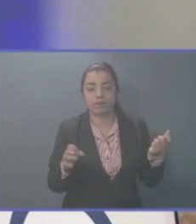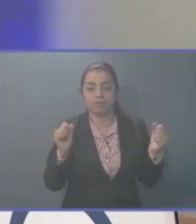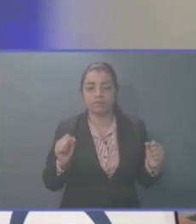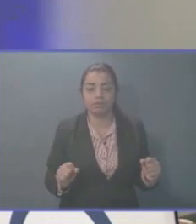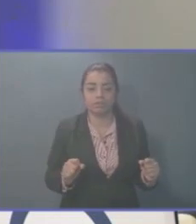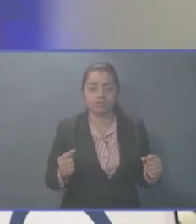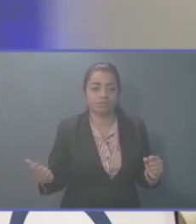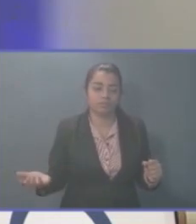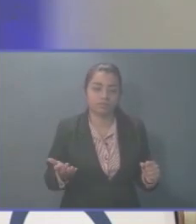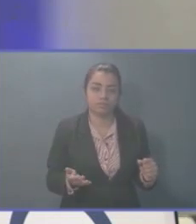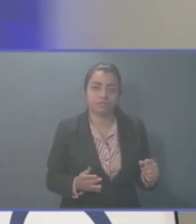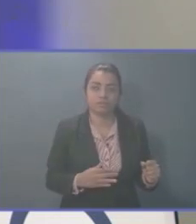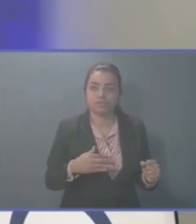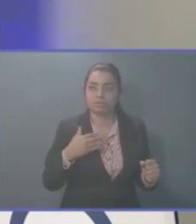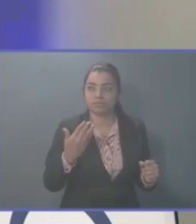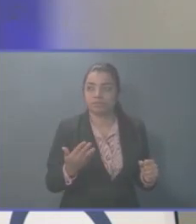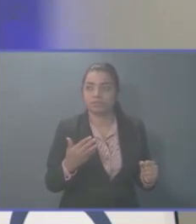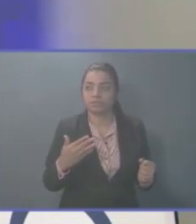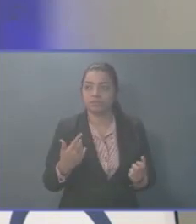grave error